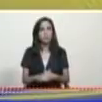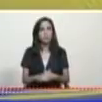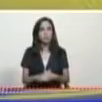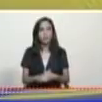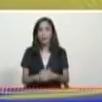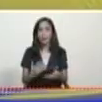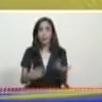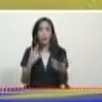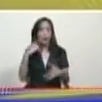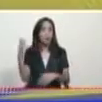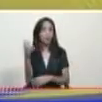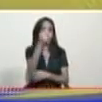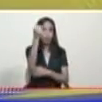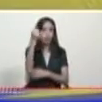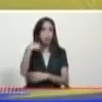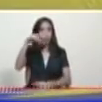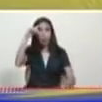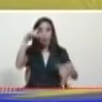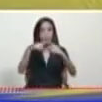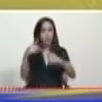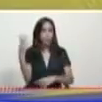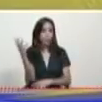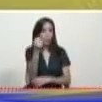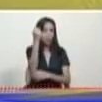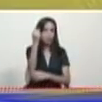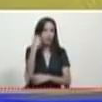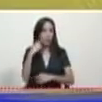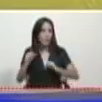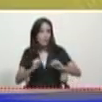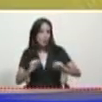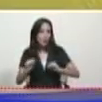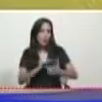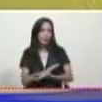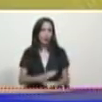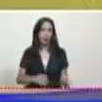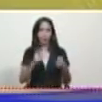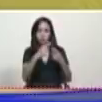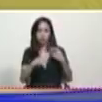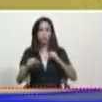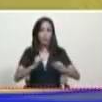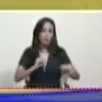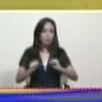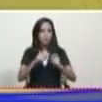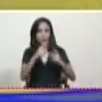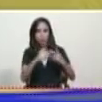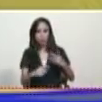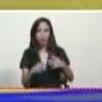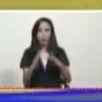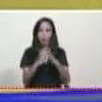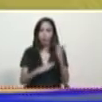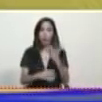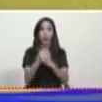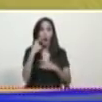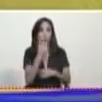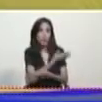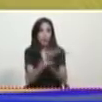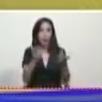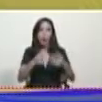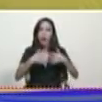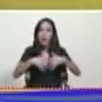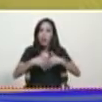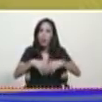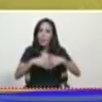hemos propuesto, el motor exportador. El motor exportador. Aquí veo a muchos empresarios